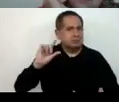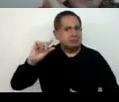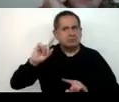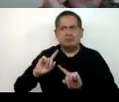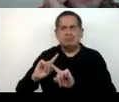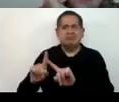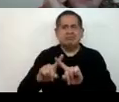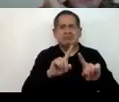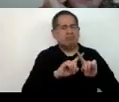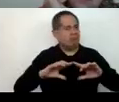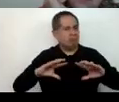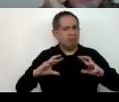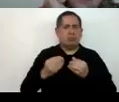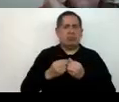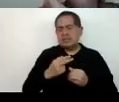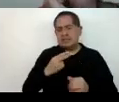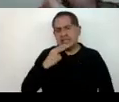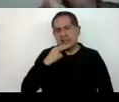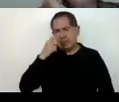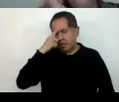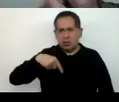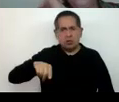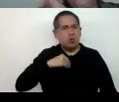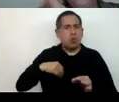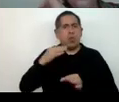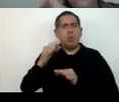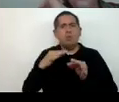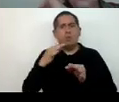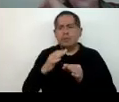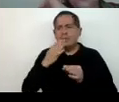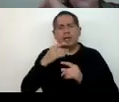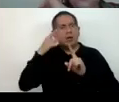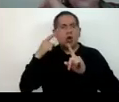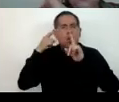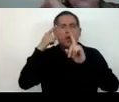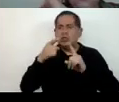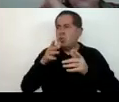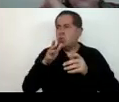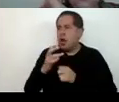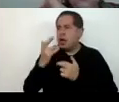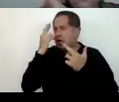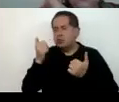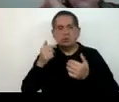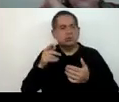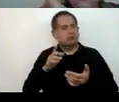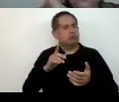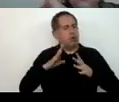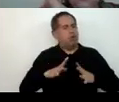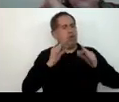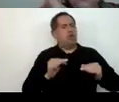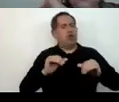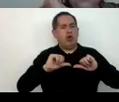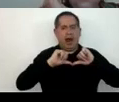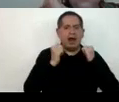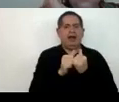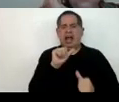que nos ha permitido garantizar el cumplimiento cabal de los objetivos motivo de nuestra Constitución como asociación